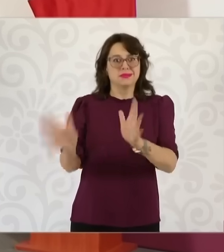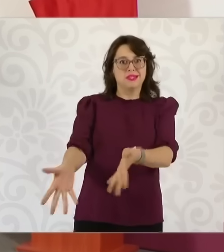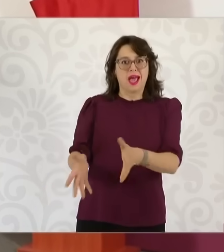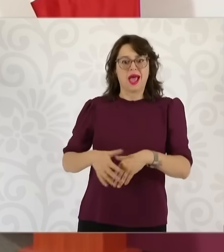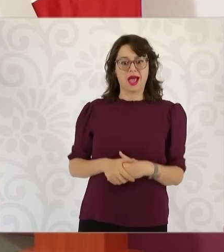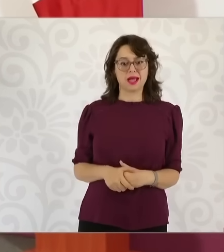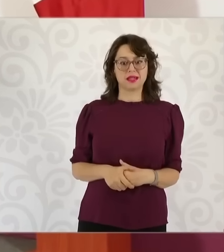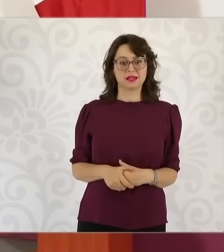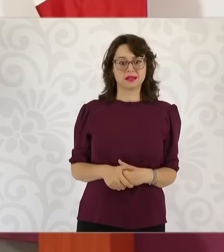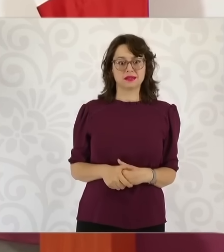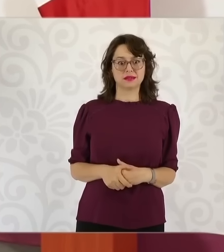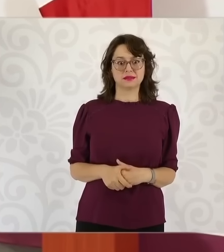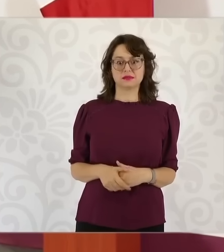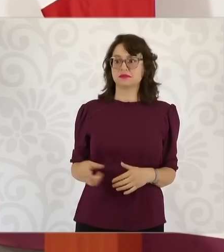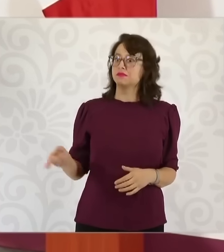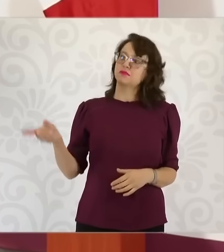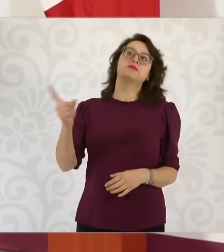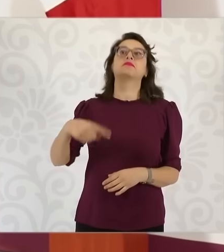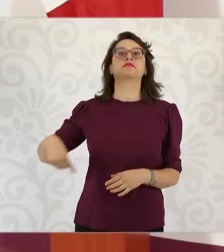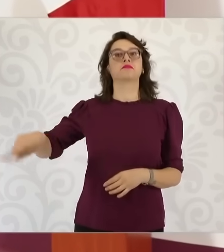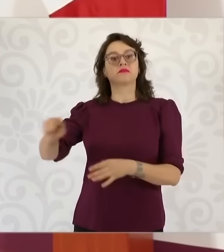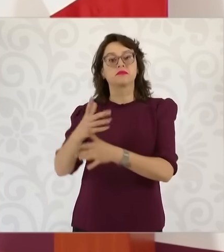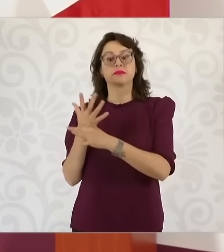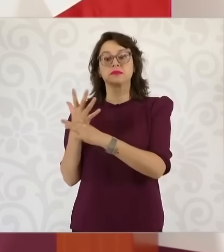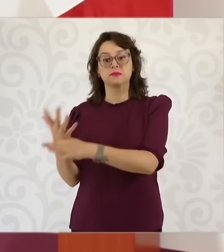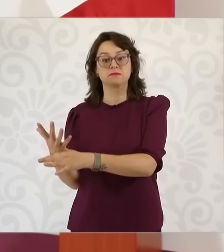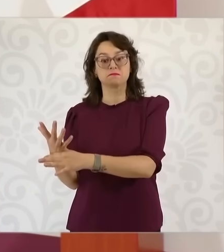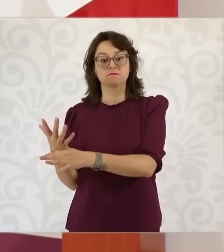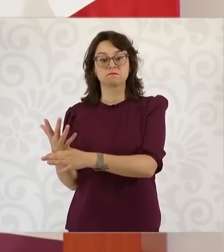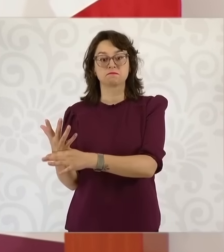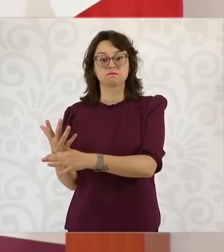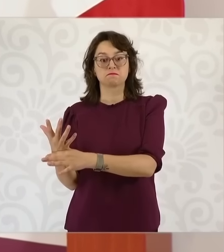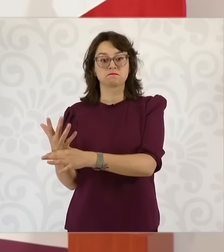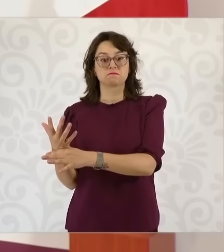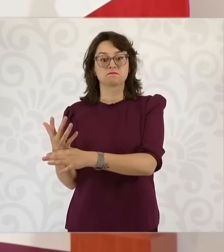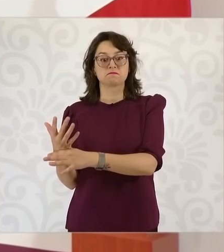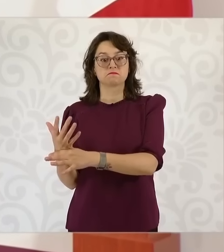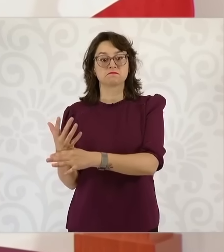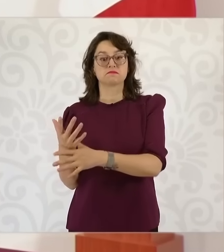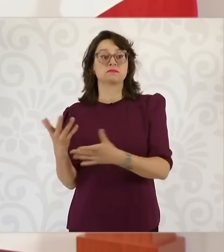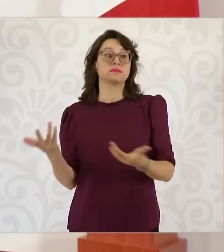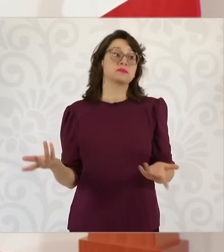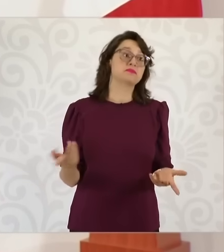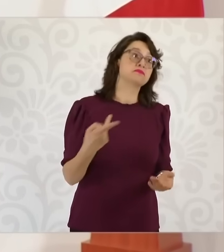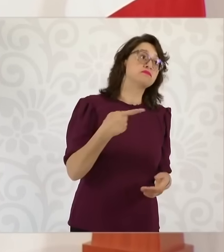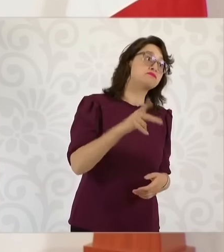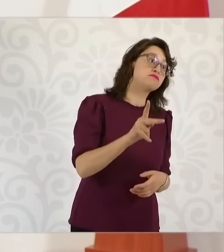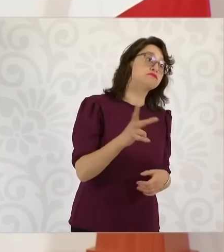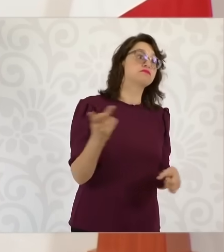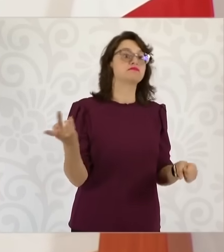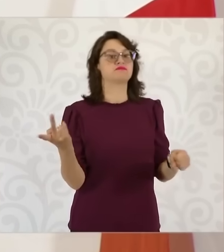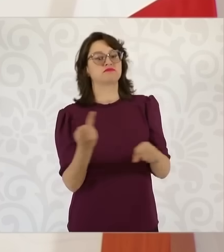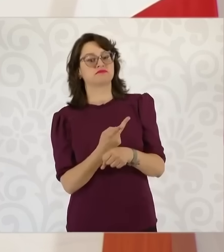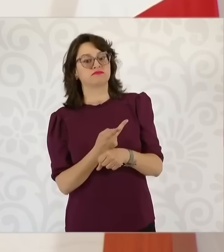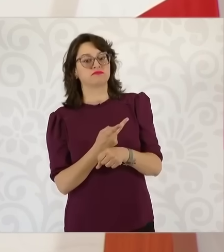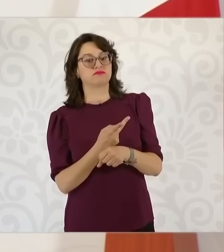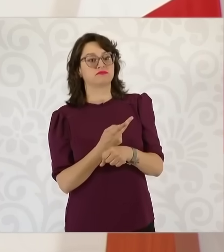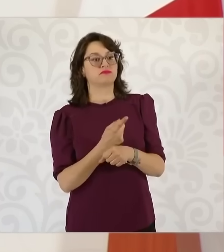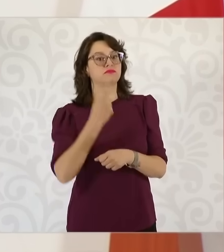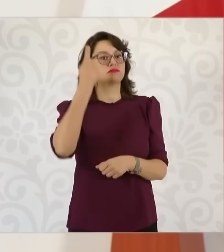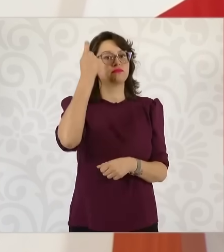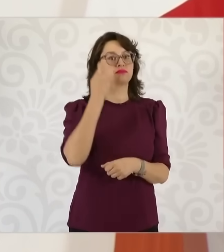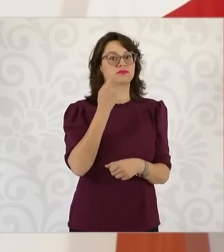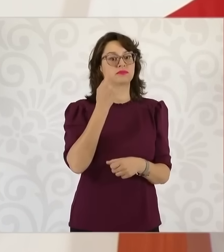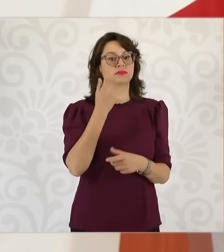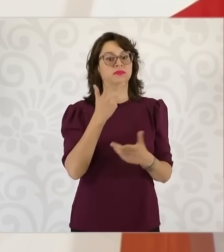Y ellos lo que dicen, que lo mencionamos ayer, es que hay dos mecanismos para poder financiar el retirar esa